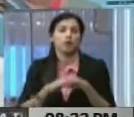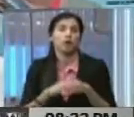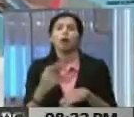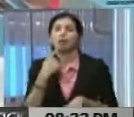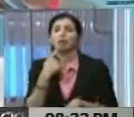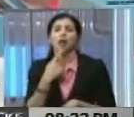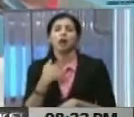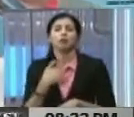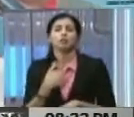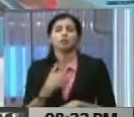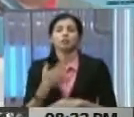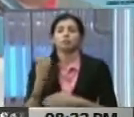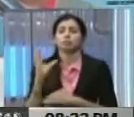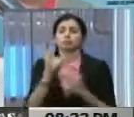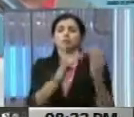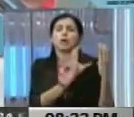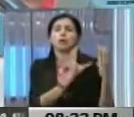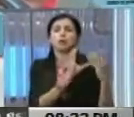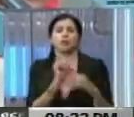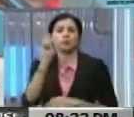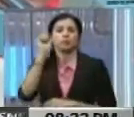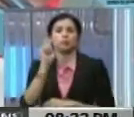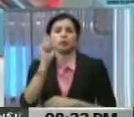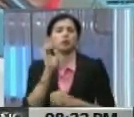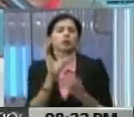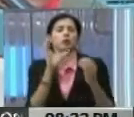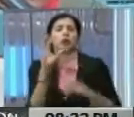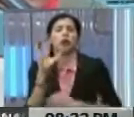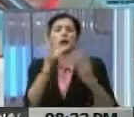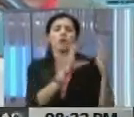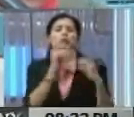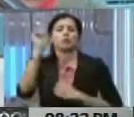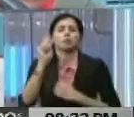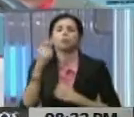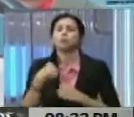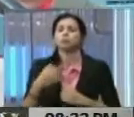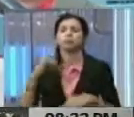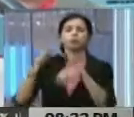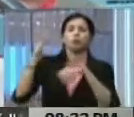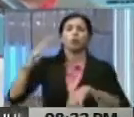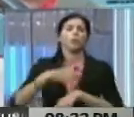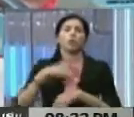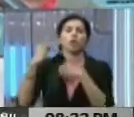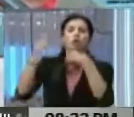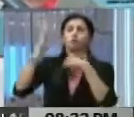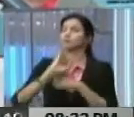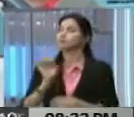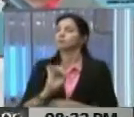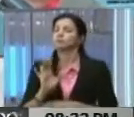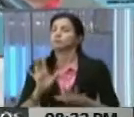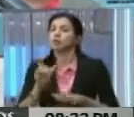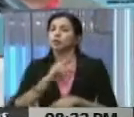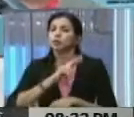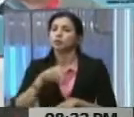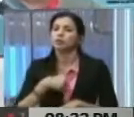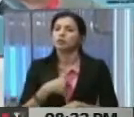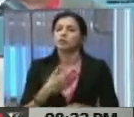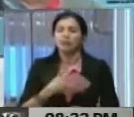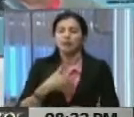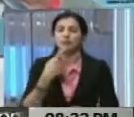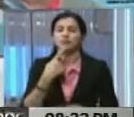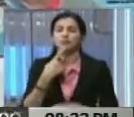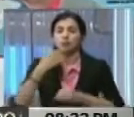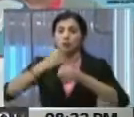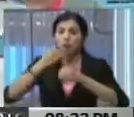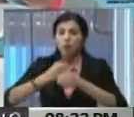supuestas prebendas que tienen, como lo es la inmunidad parlamentaria. Asimismo, queremos destacar la labor coordinada